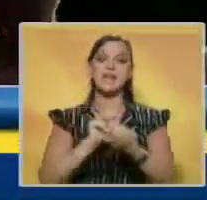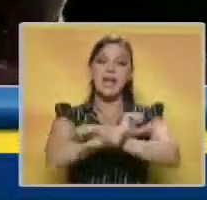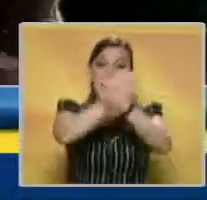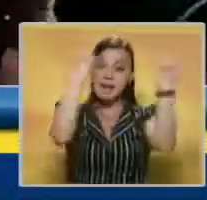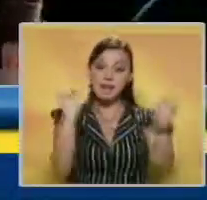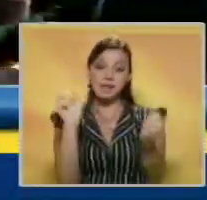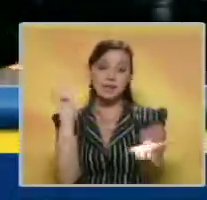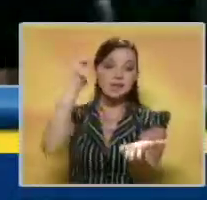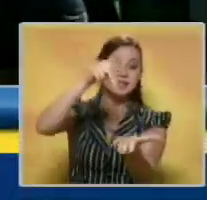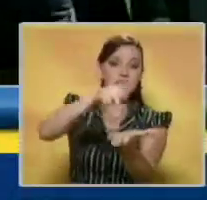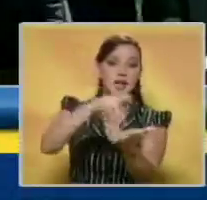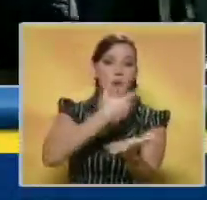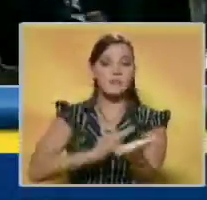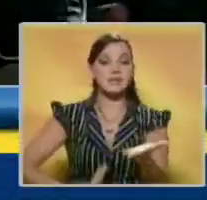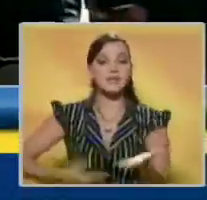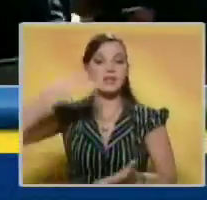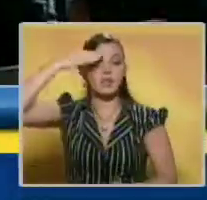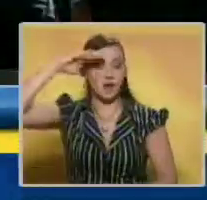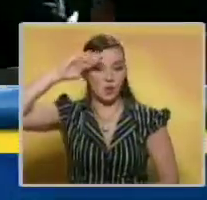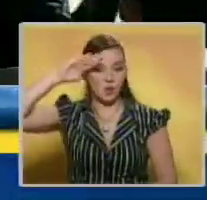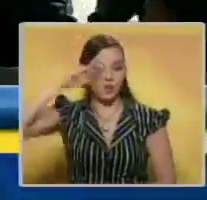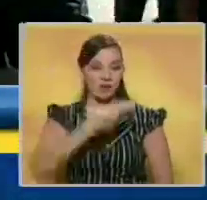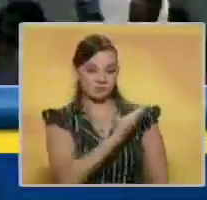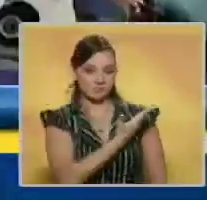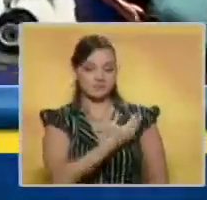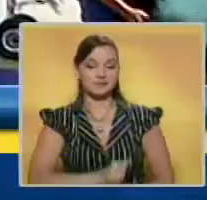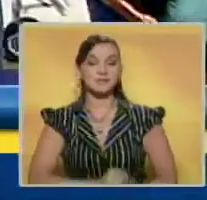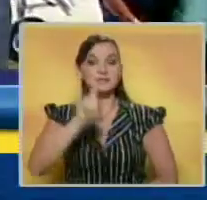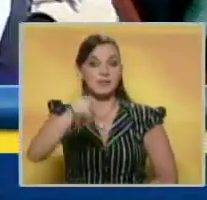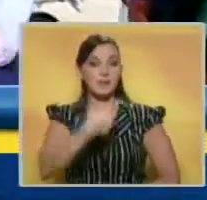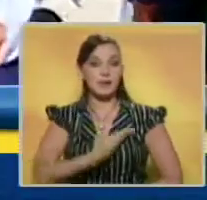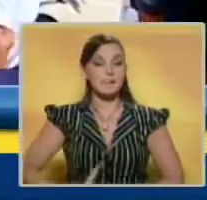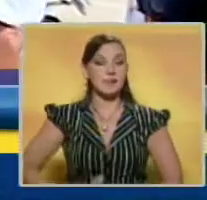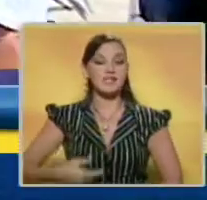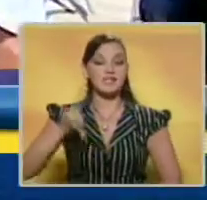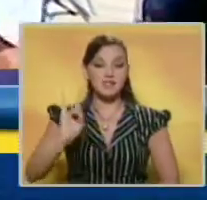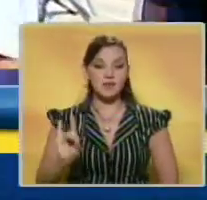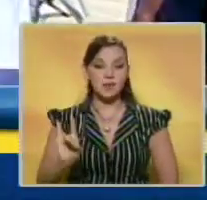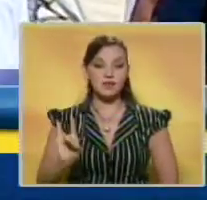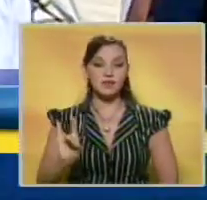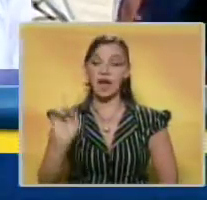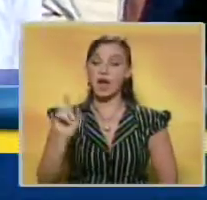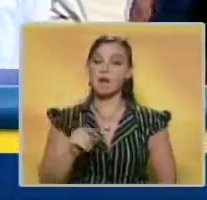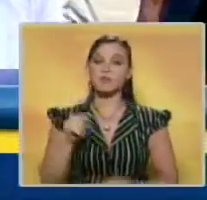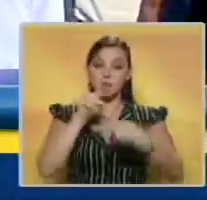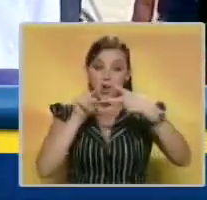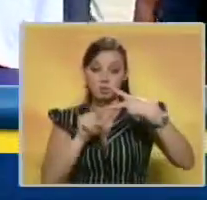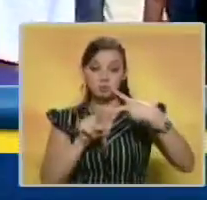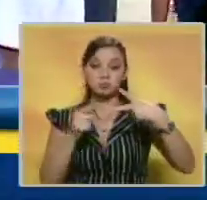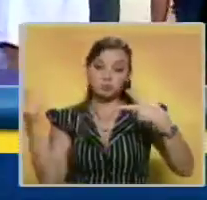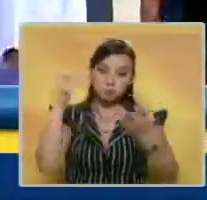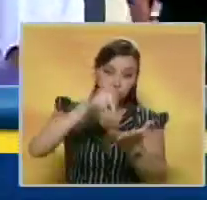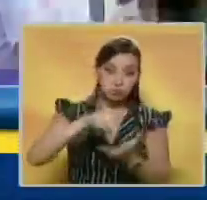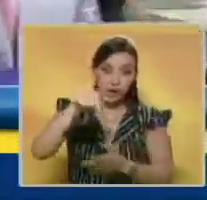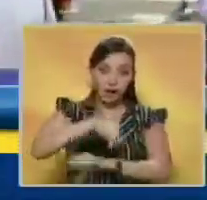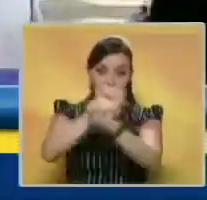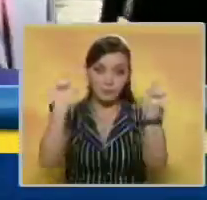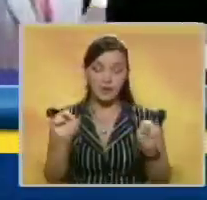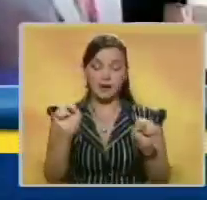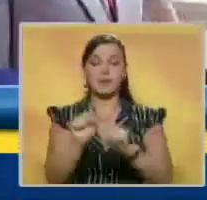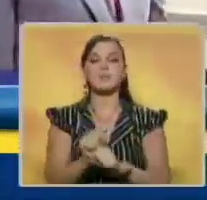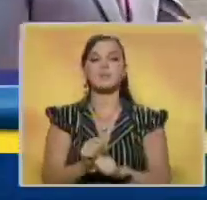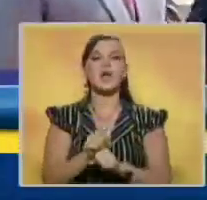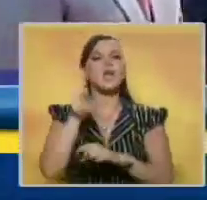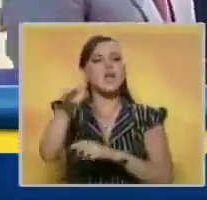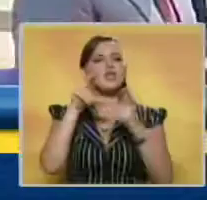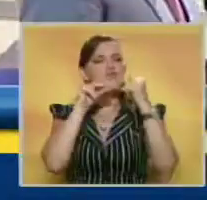al país el presidente de Cuba, Raúl Castro, y el presidente de Bolivia, Evo Morales. Uno de los principales asuntos que abordará el bloque será la